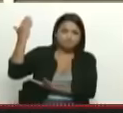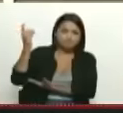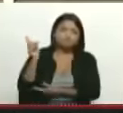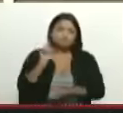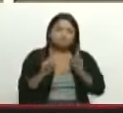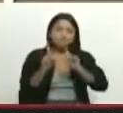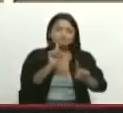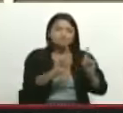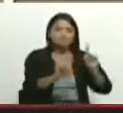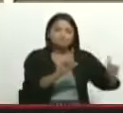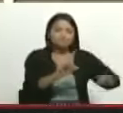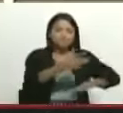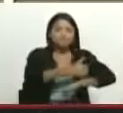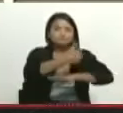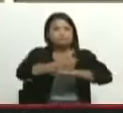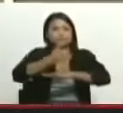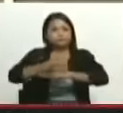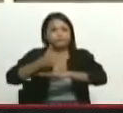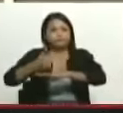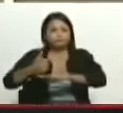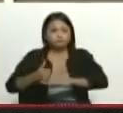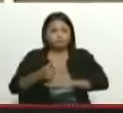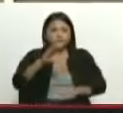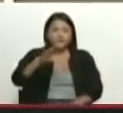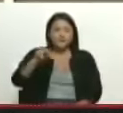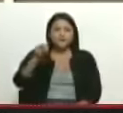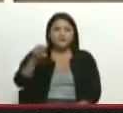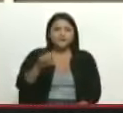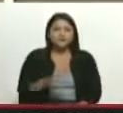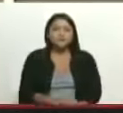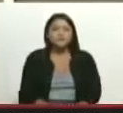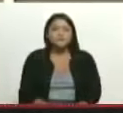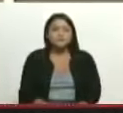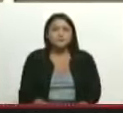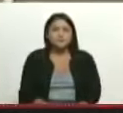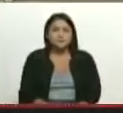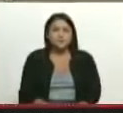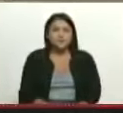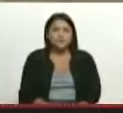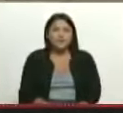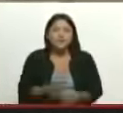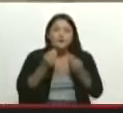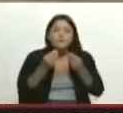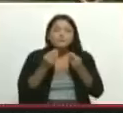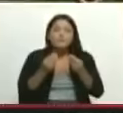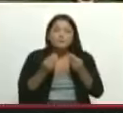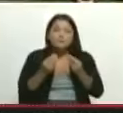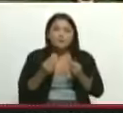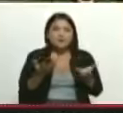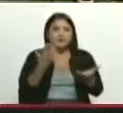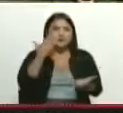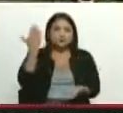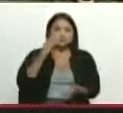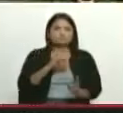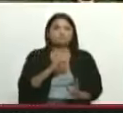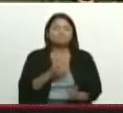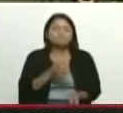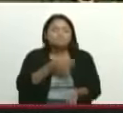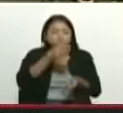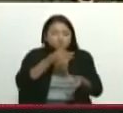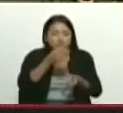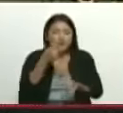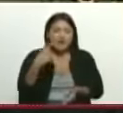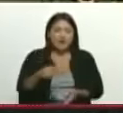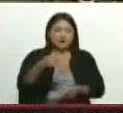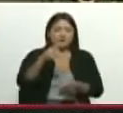este lugar los rectores y rectoras del Consejo Nacional Electoral precisamente para realizar este pronunciamiento. Recordemos que ya hay fecha